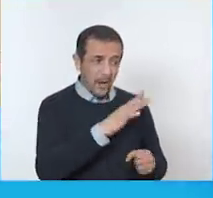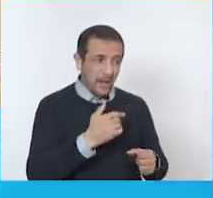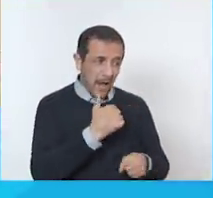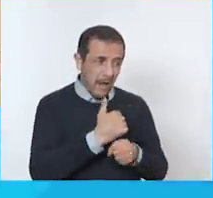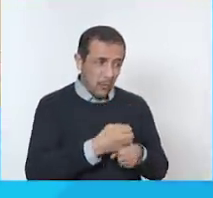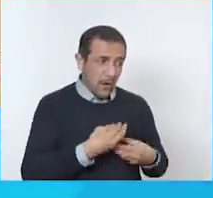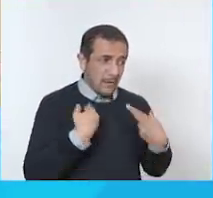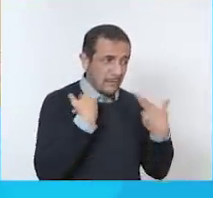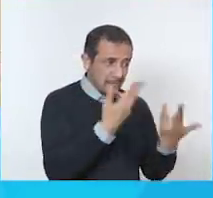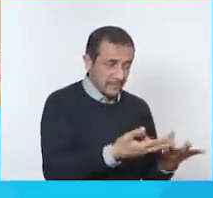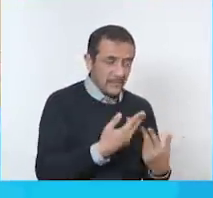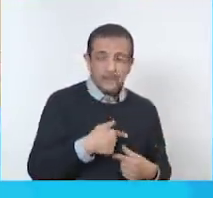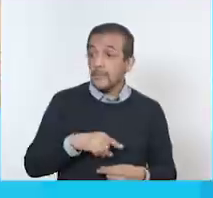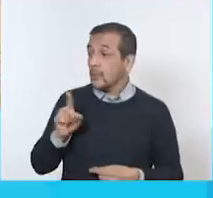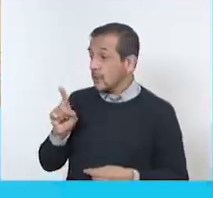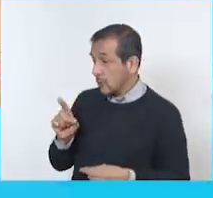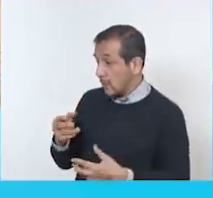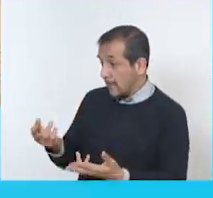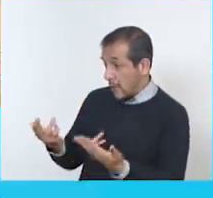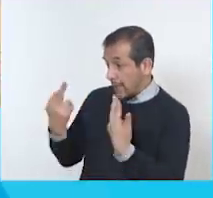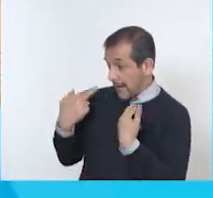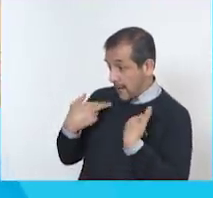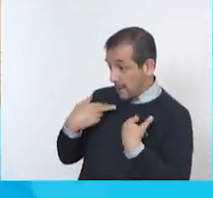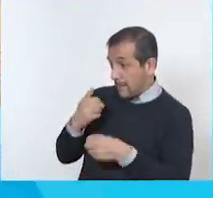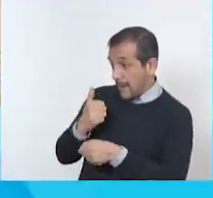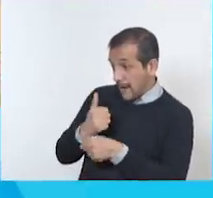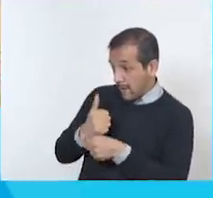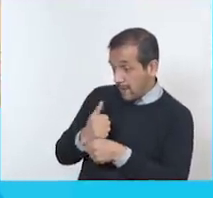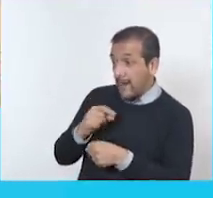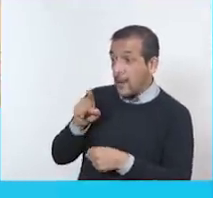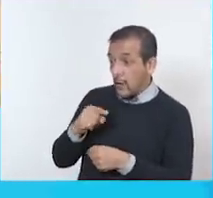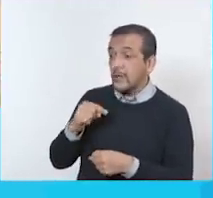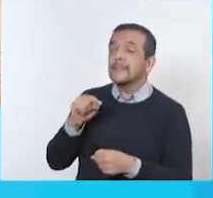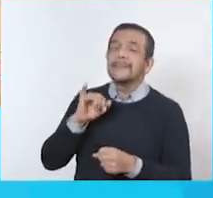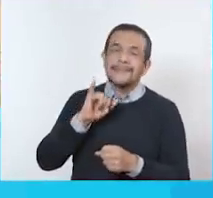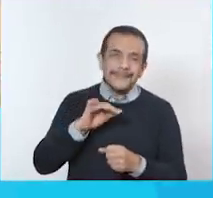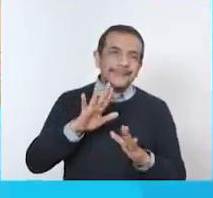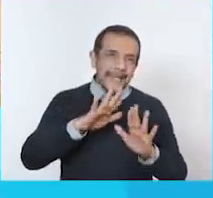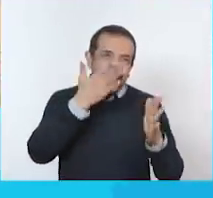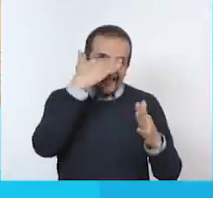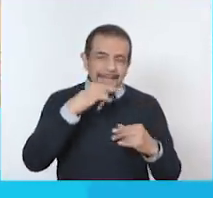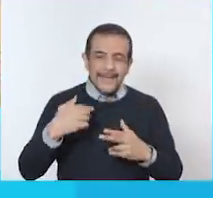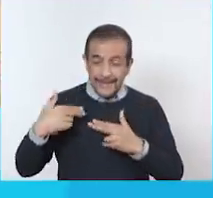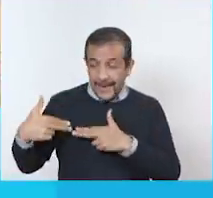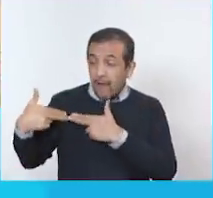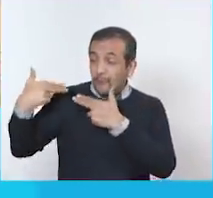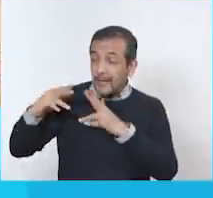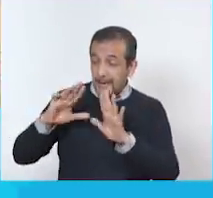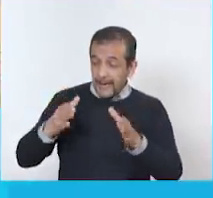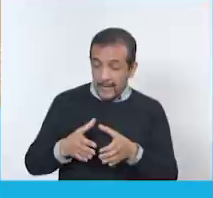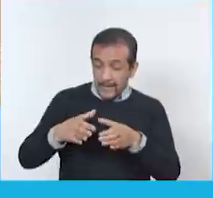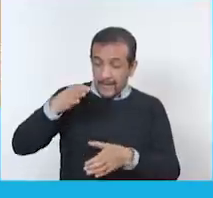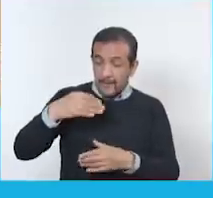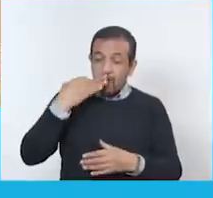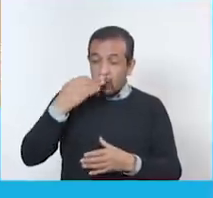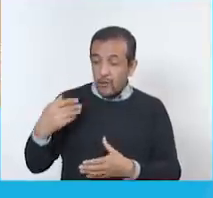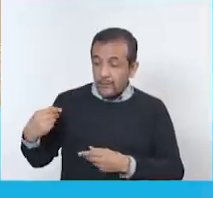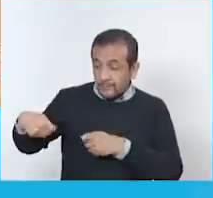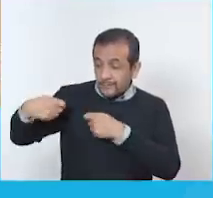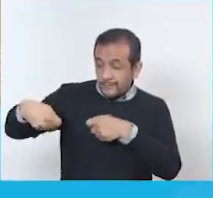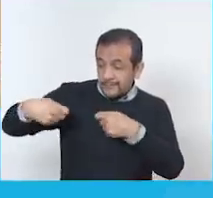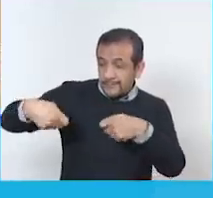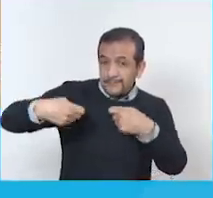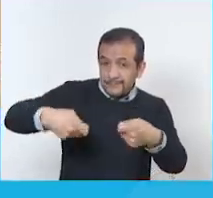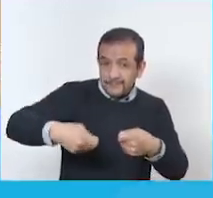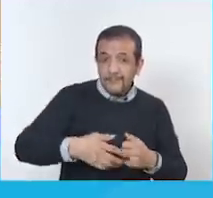Sí, ese. Pero no solo me lo regaló mi abuelita, a ella... ¡Se lo regaló su abuelita! ¡Ya sí, lo sé! Pero no solo